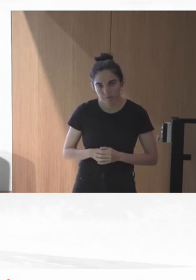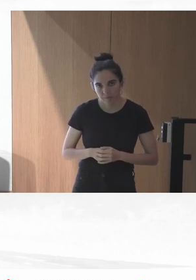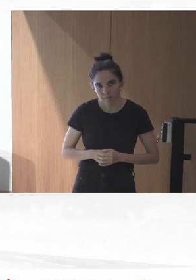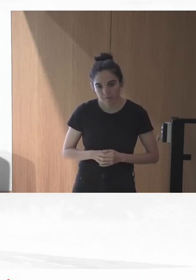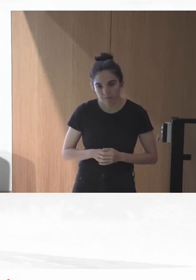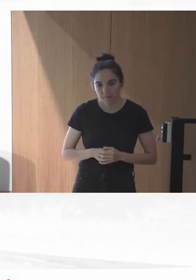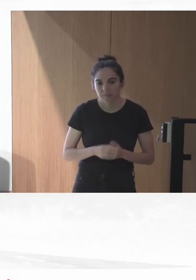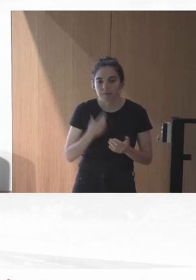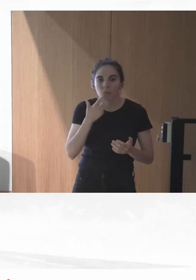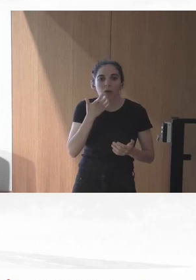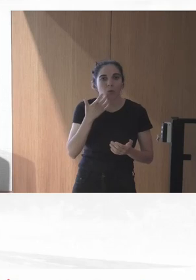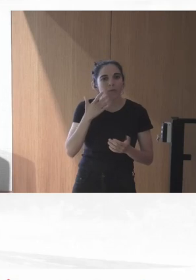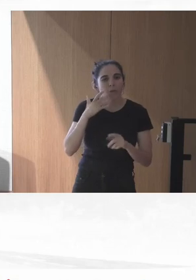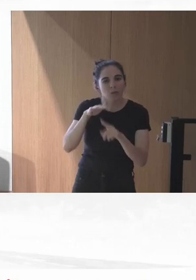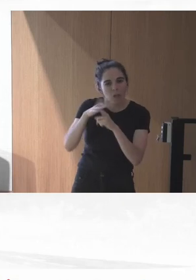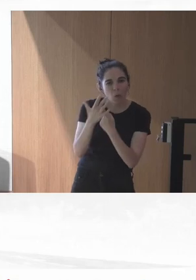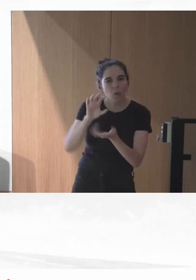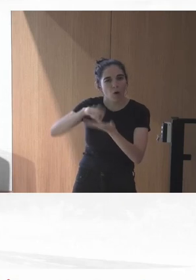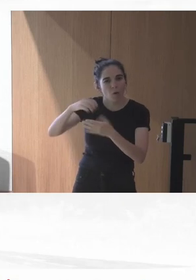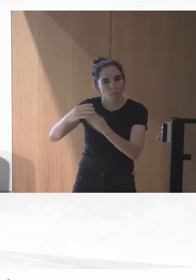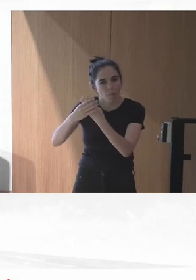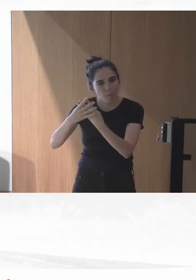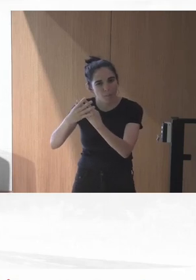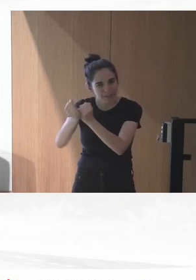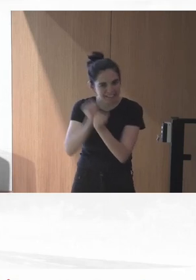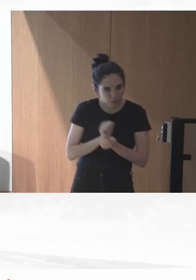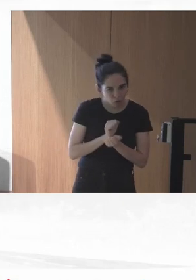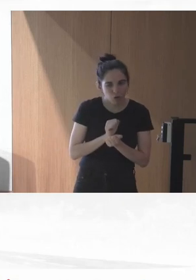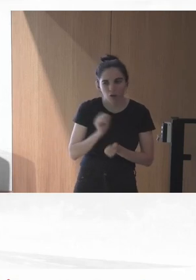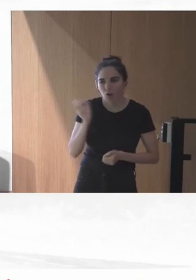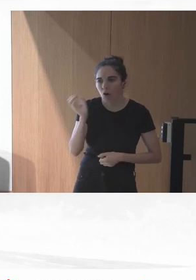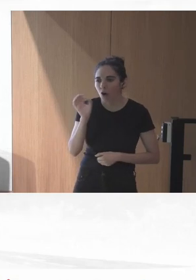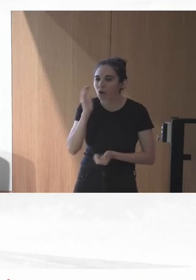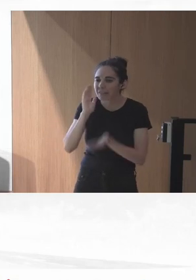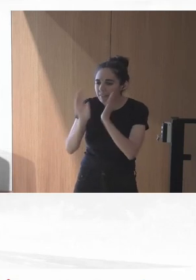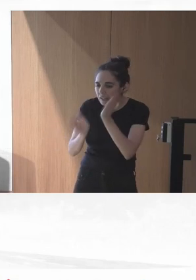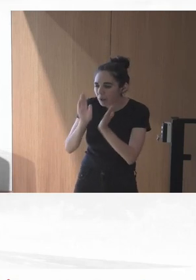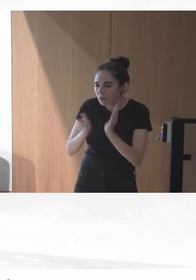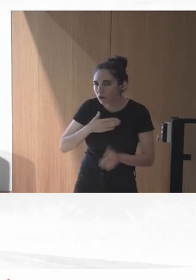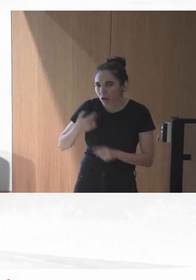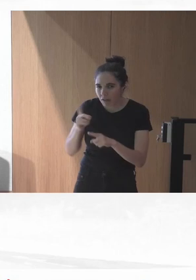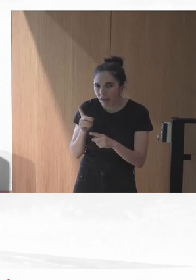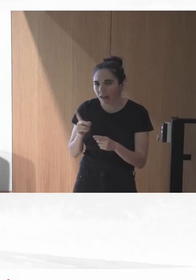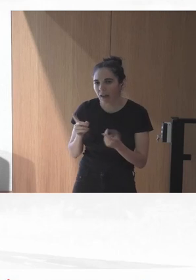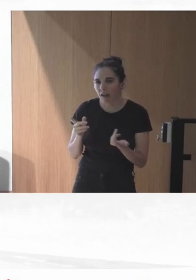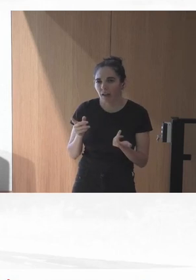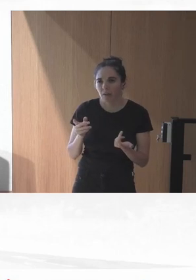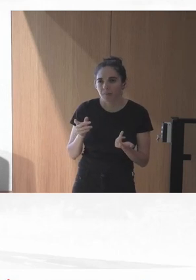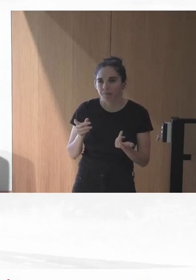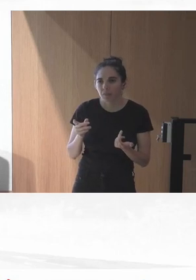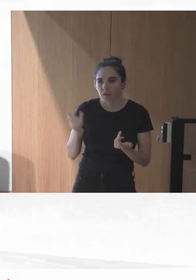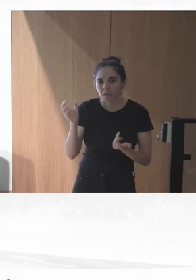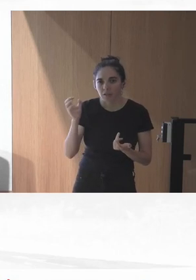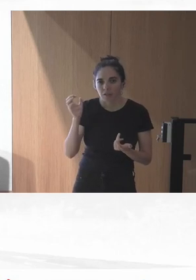de las prisiones, tratamientos involuntarios, el derecho de estas personas a estar libres de